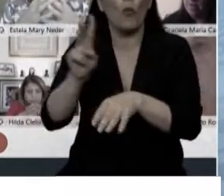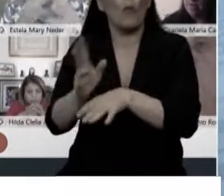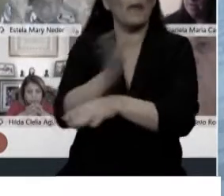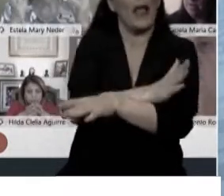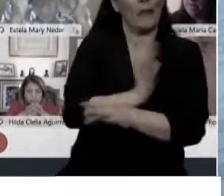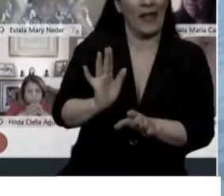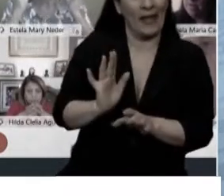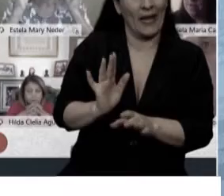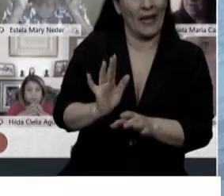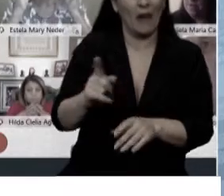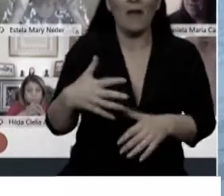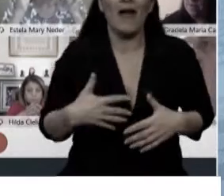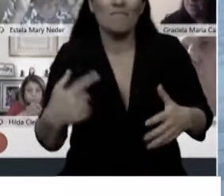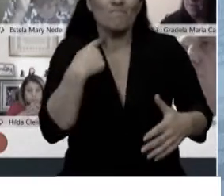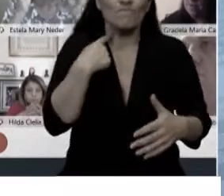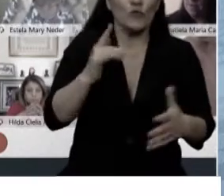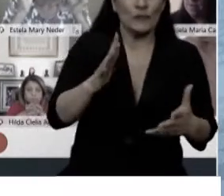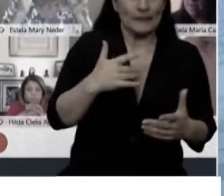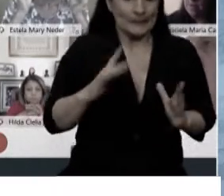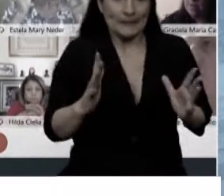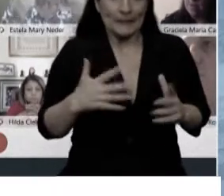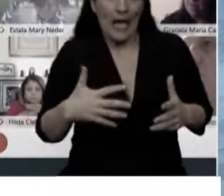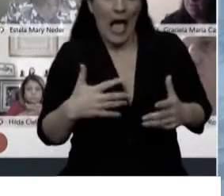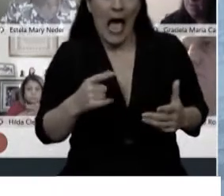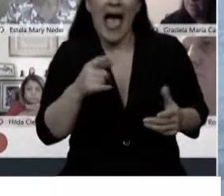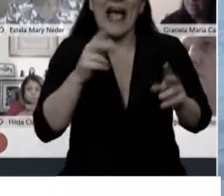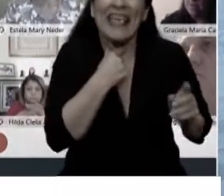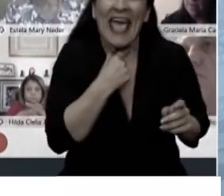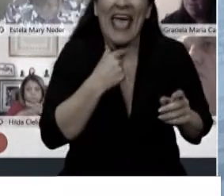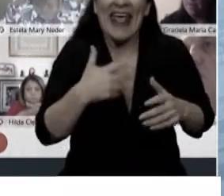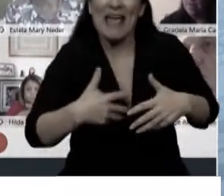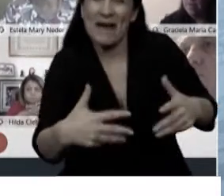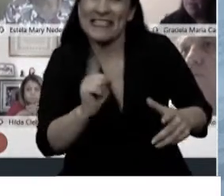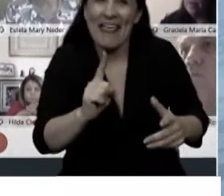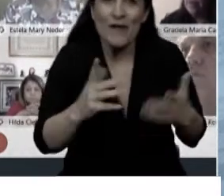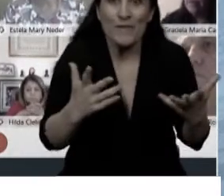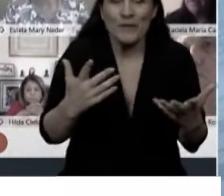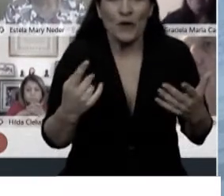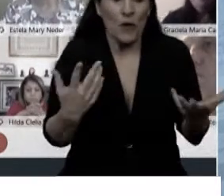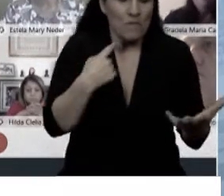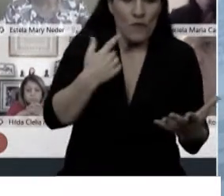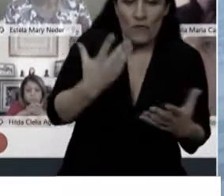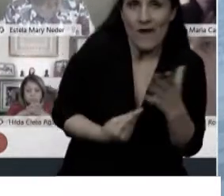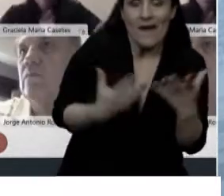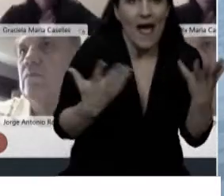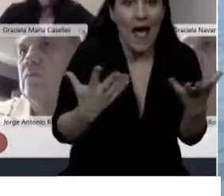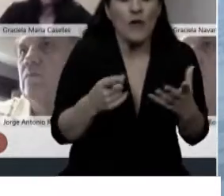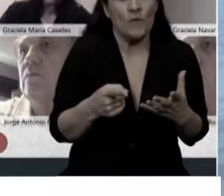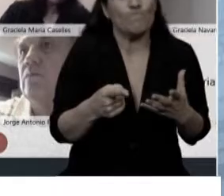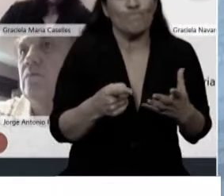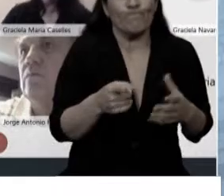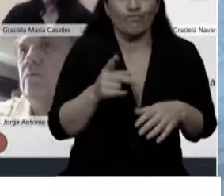prevención de los embarazos no deseados, no intencionales, mediante el acceso a la información y